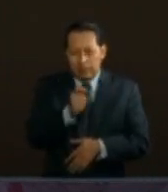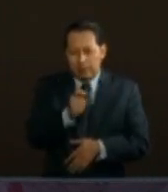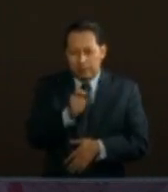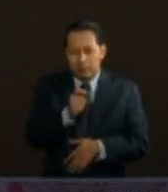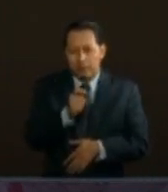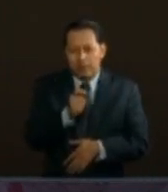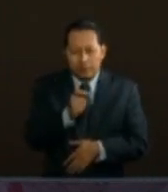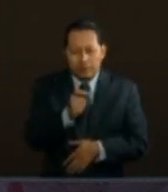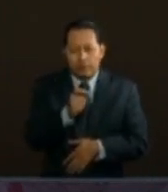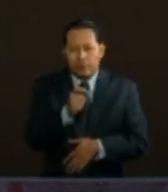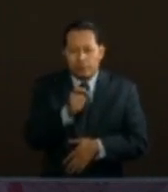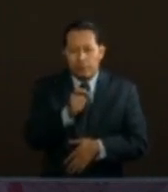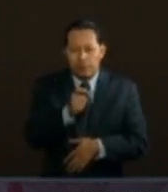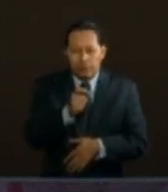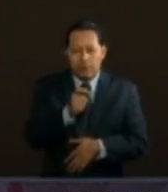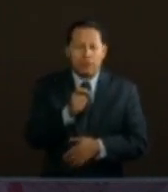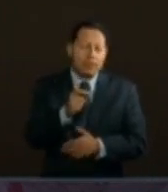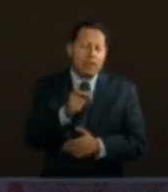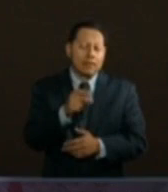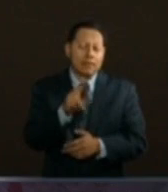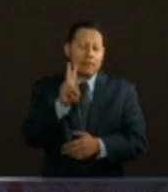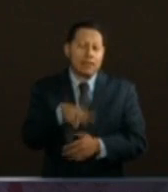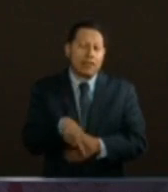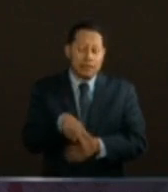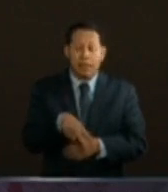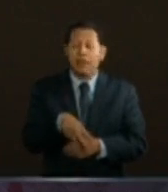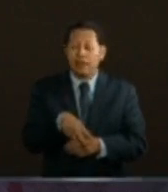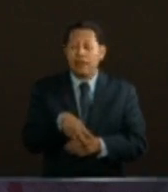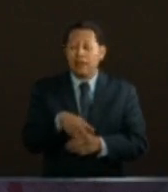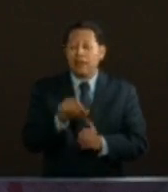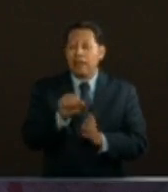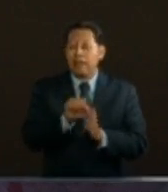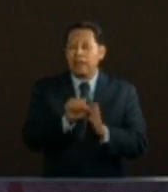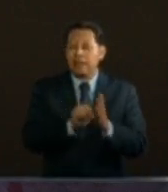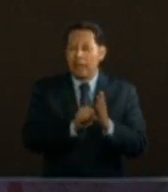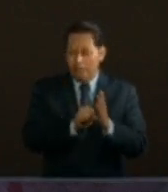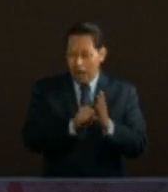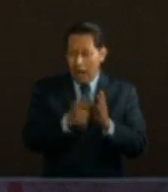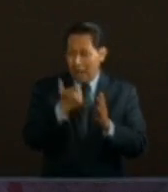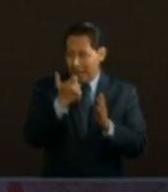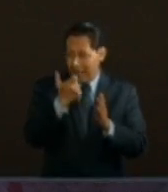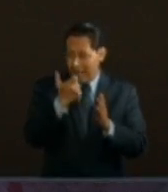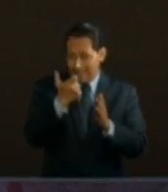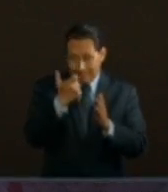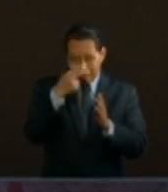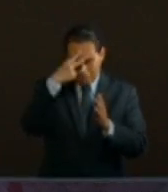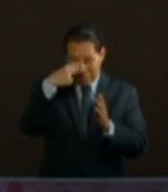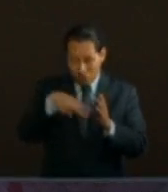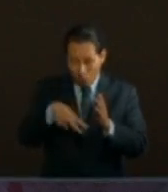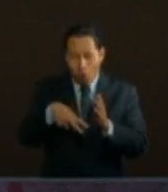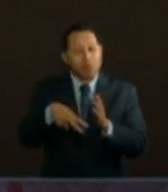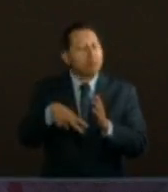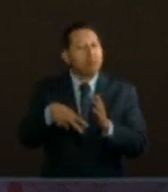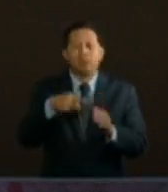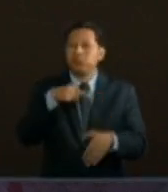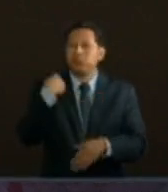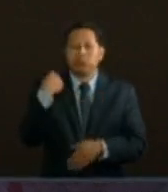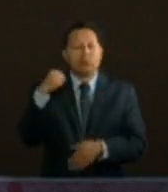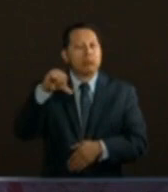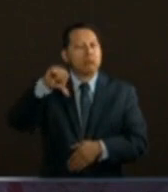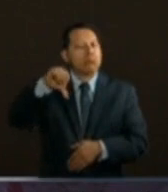estábamos en quiebra el sistema financiero en México y estaba en